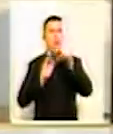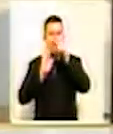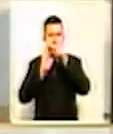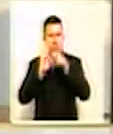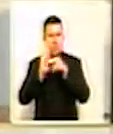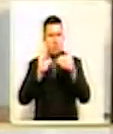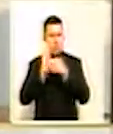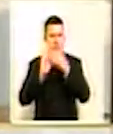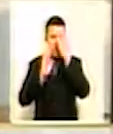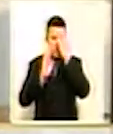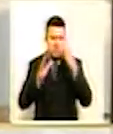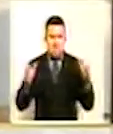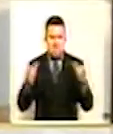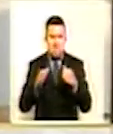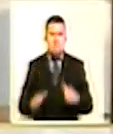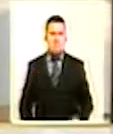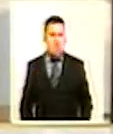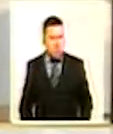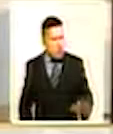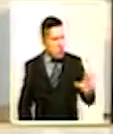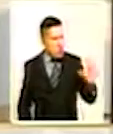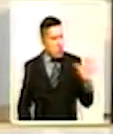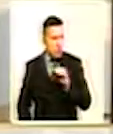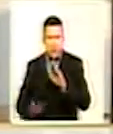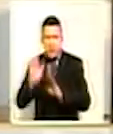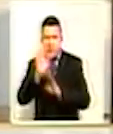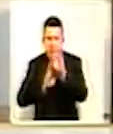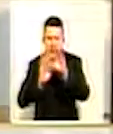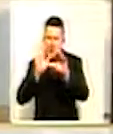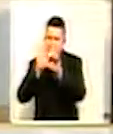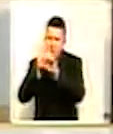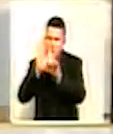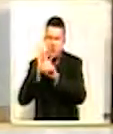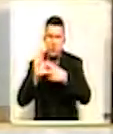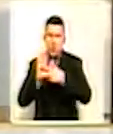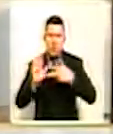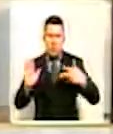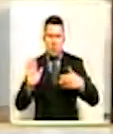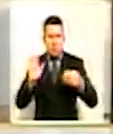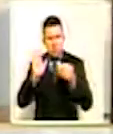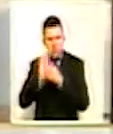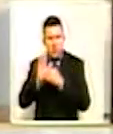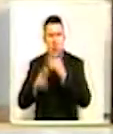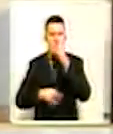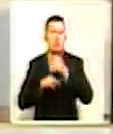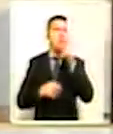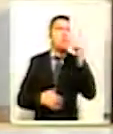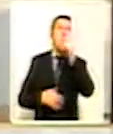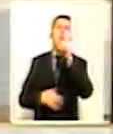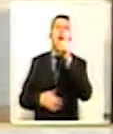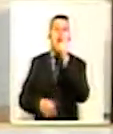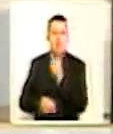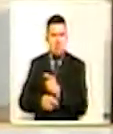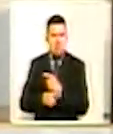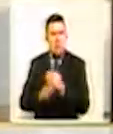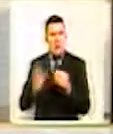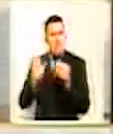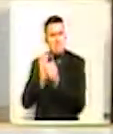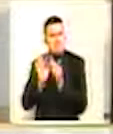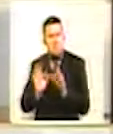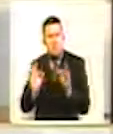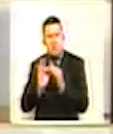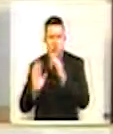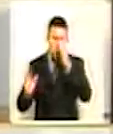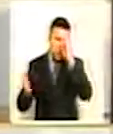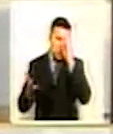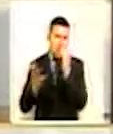del derecho sancionatorio con todos los desarrollos legales y constitucionales que se dan en el mundo, sino que va a tener unas implicaciones